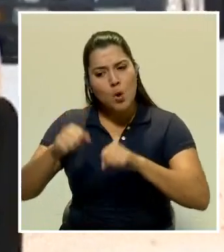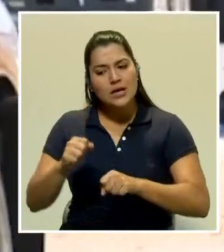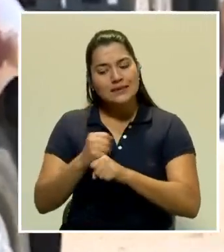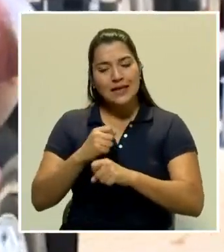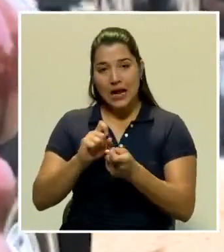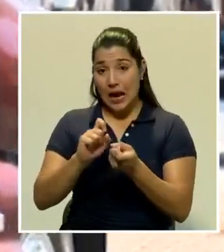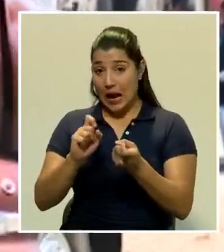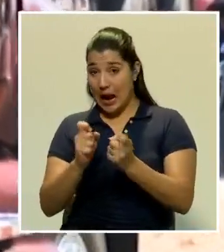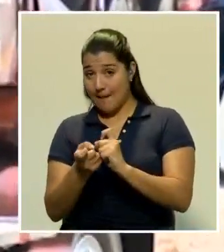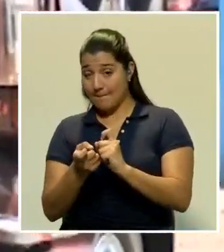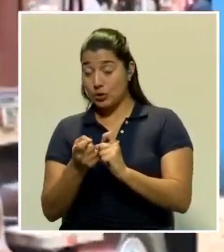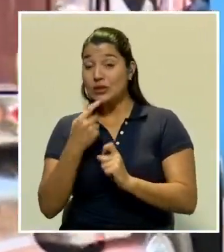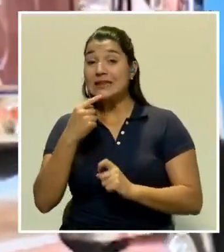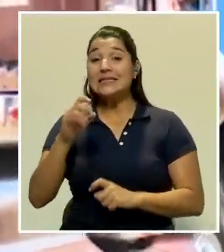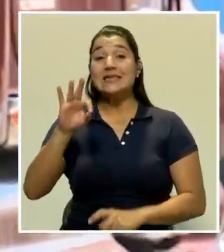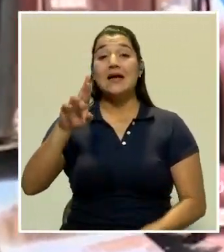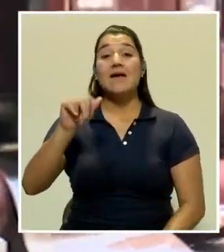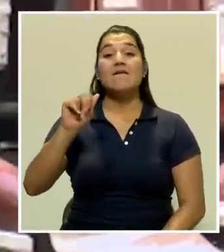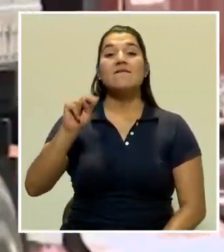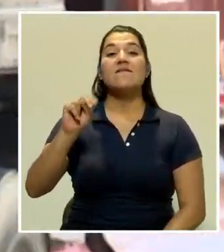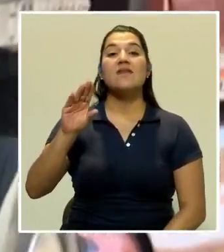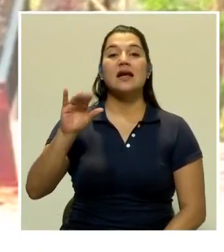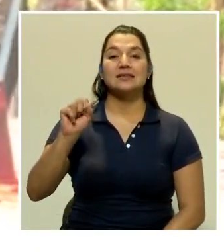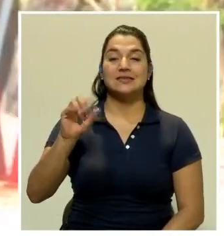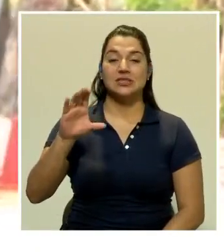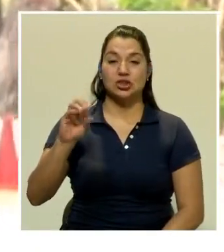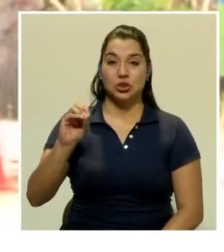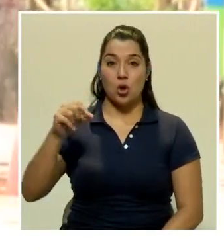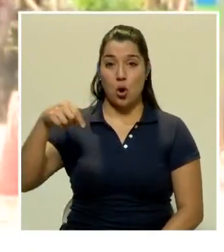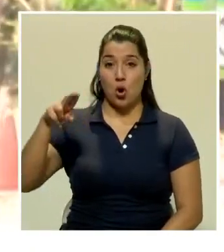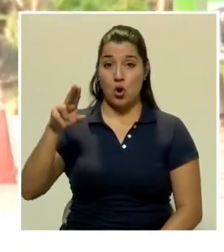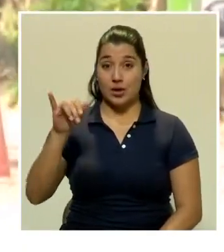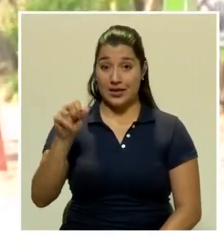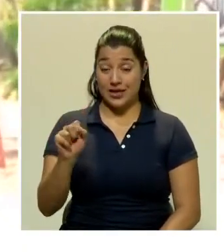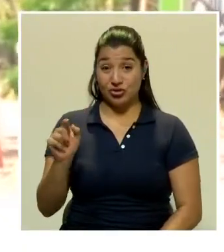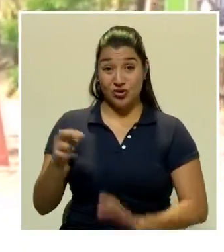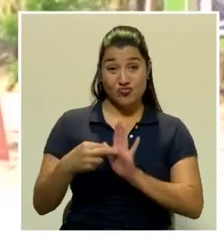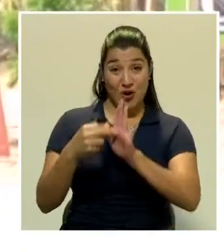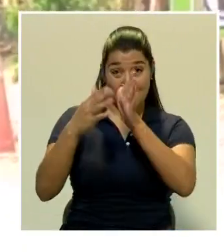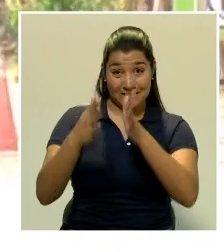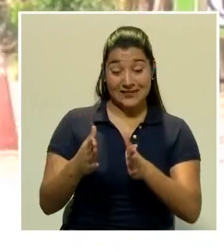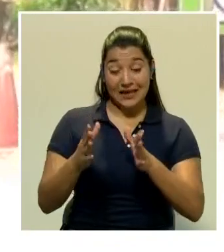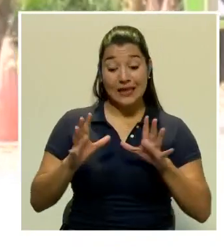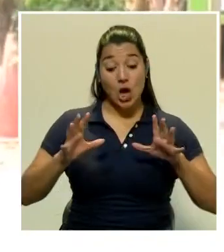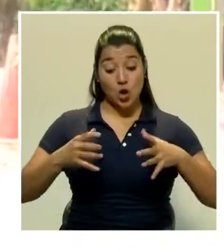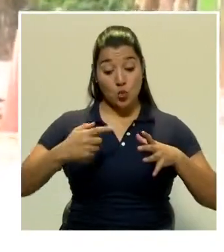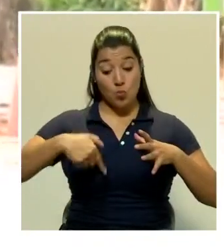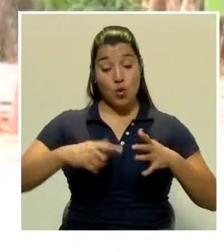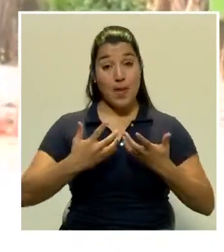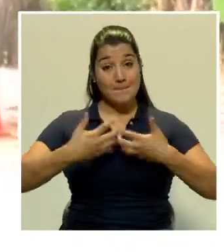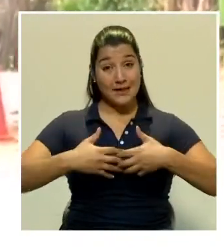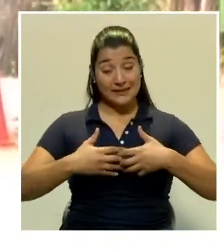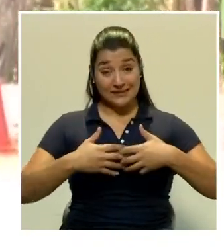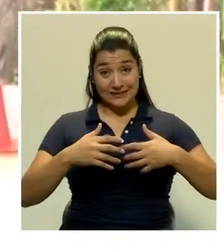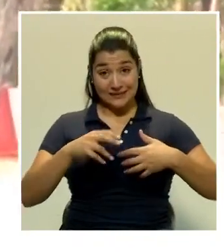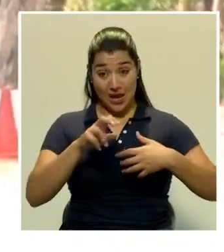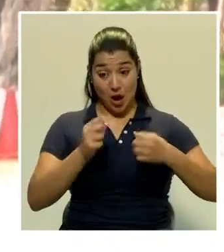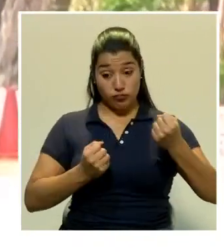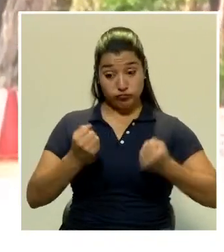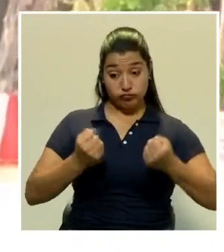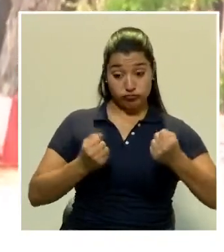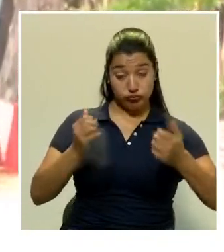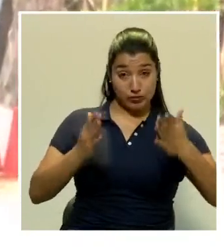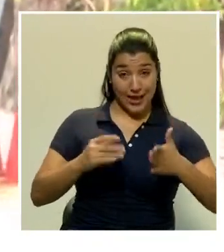ajustes. Según manifestó Francisco Quirós, representante de la Cámara Nacional de Transportistas de Carga en el país, hay 1.200